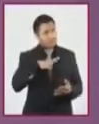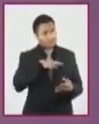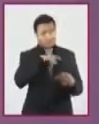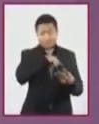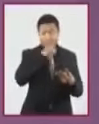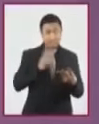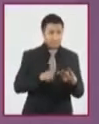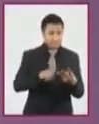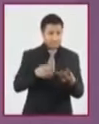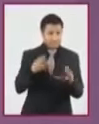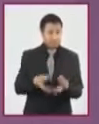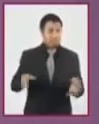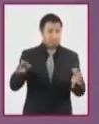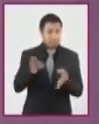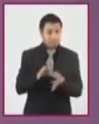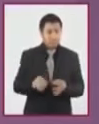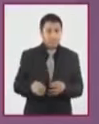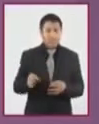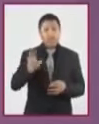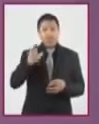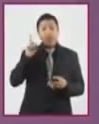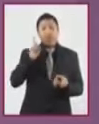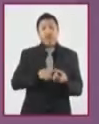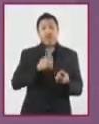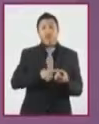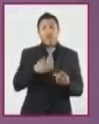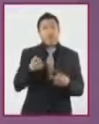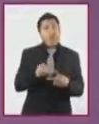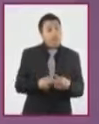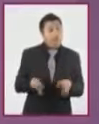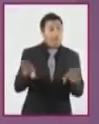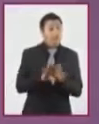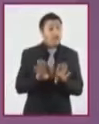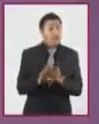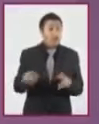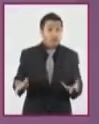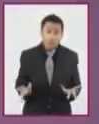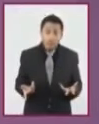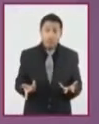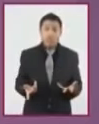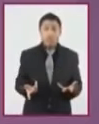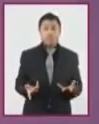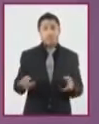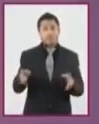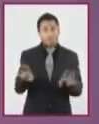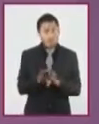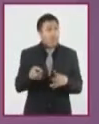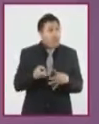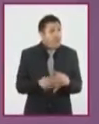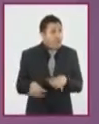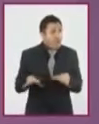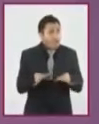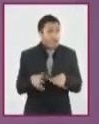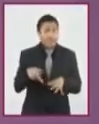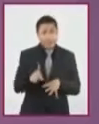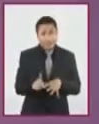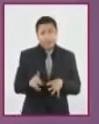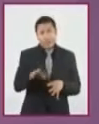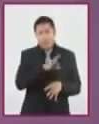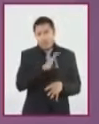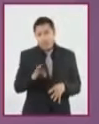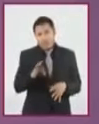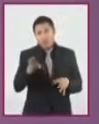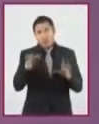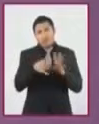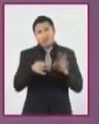también muy importante es el origen del sismo, cómo se originó, cómo se formó, cómo se produjo. Pero en forma general podemos decir